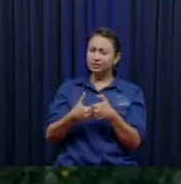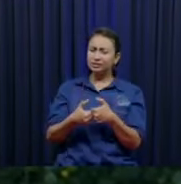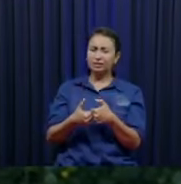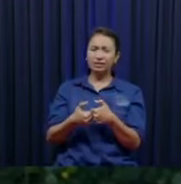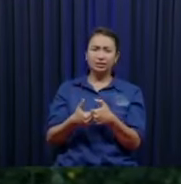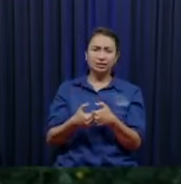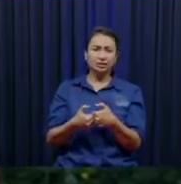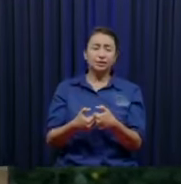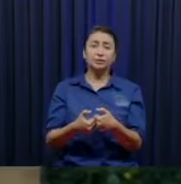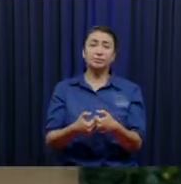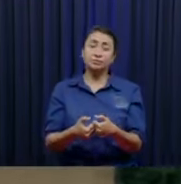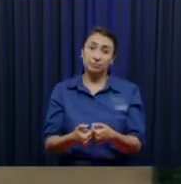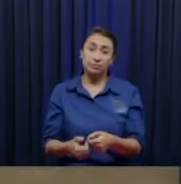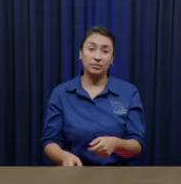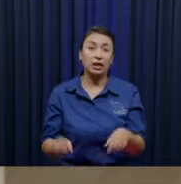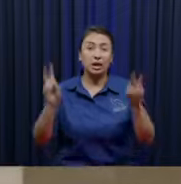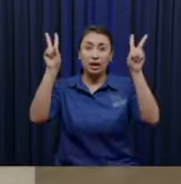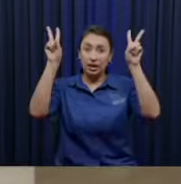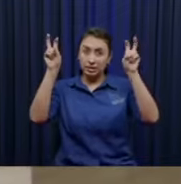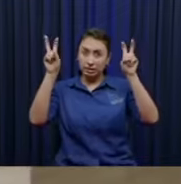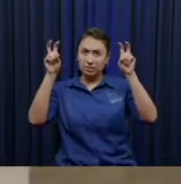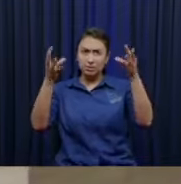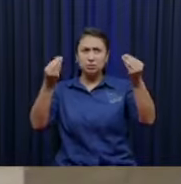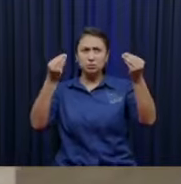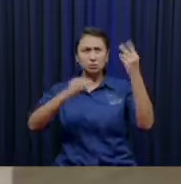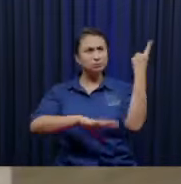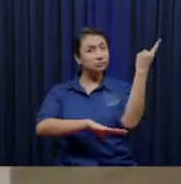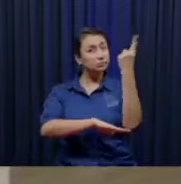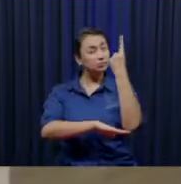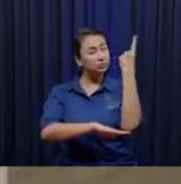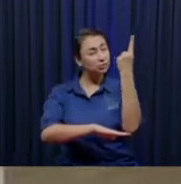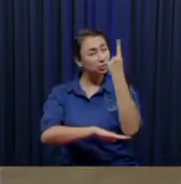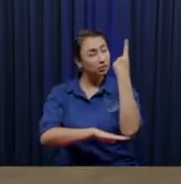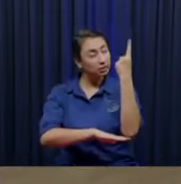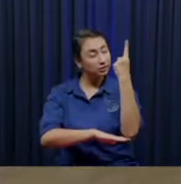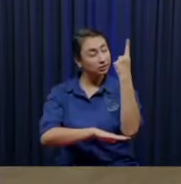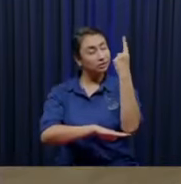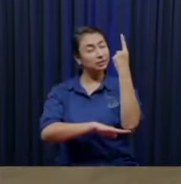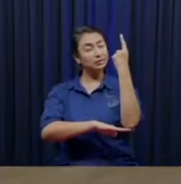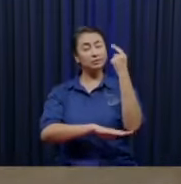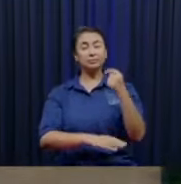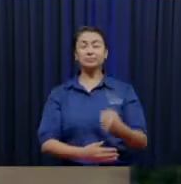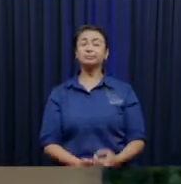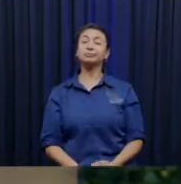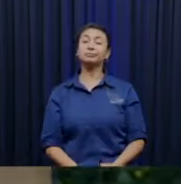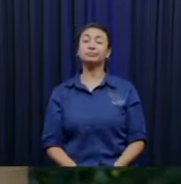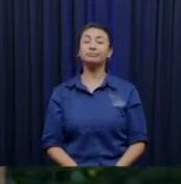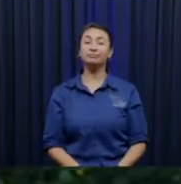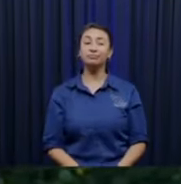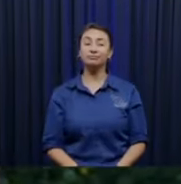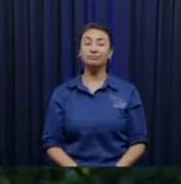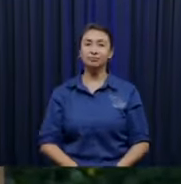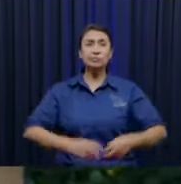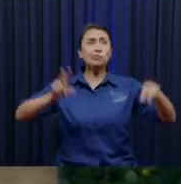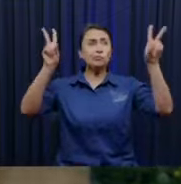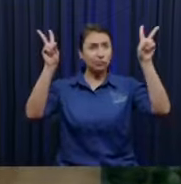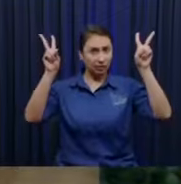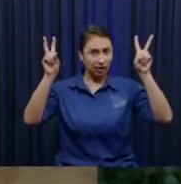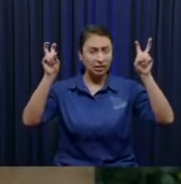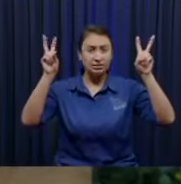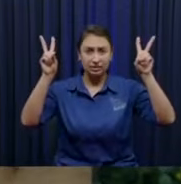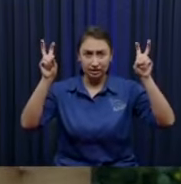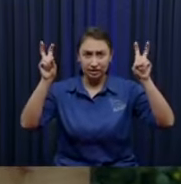que no es para menos, no es una cosa poca, sino que es en